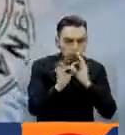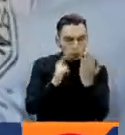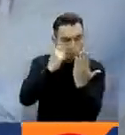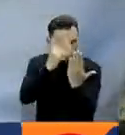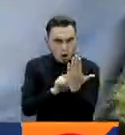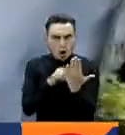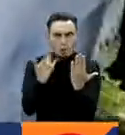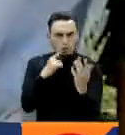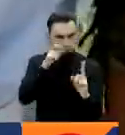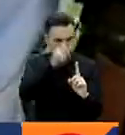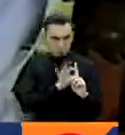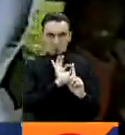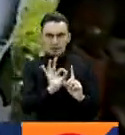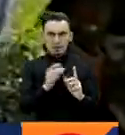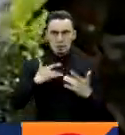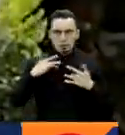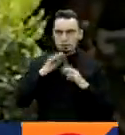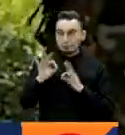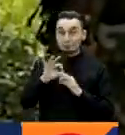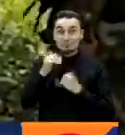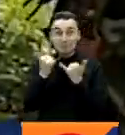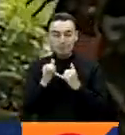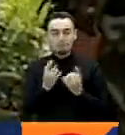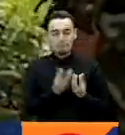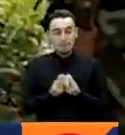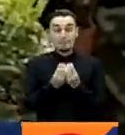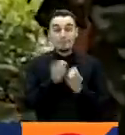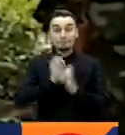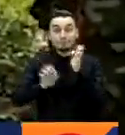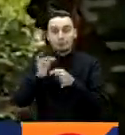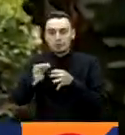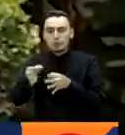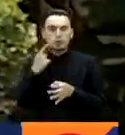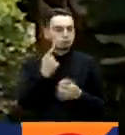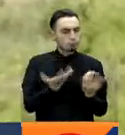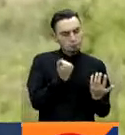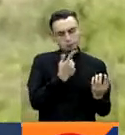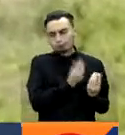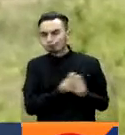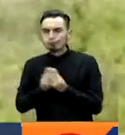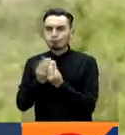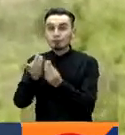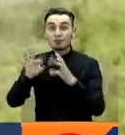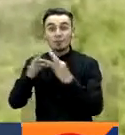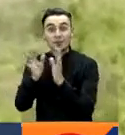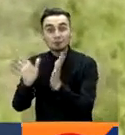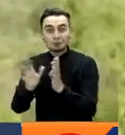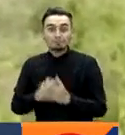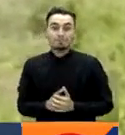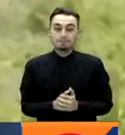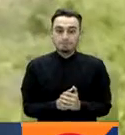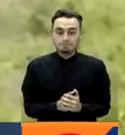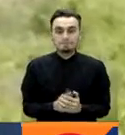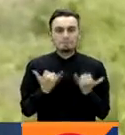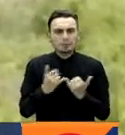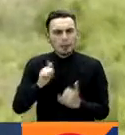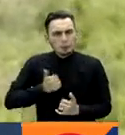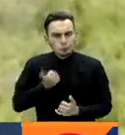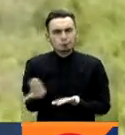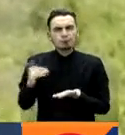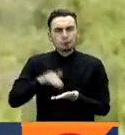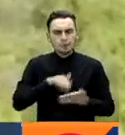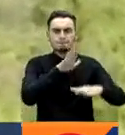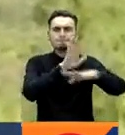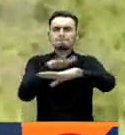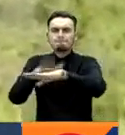coronel Pérez, el equipo de la Defensoría del Pueblo lo llevó a encontrarse con su familia. Aprovecho esta oportunidad para reiterar el llamado